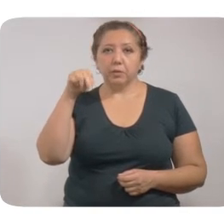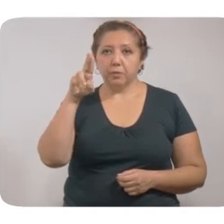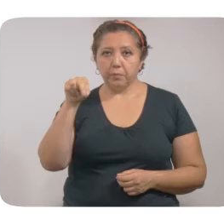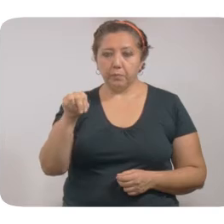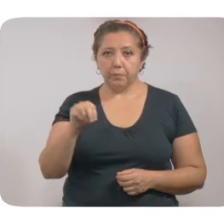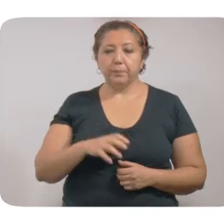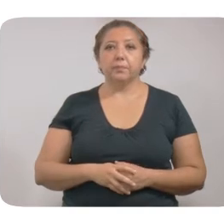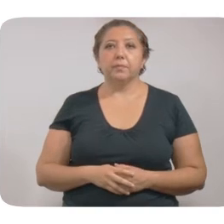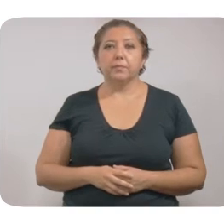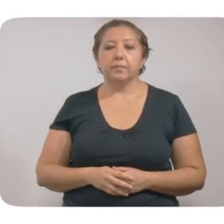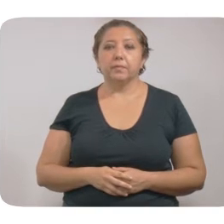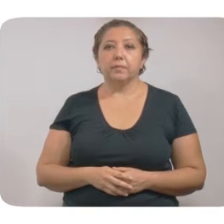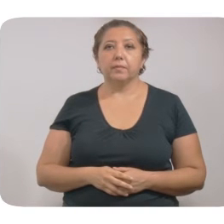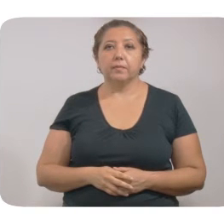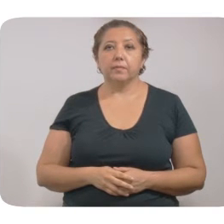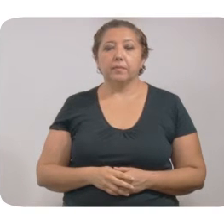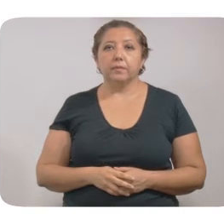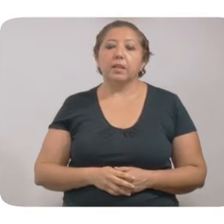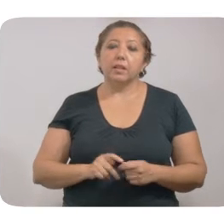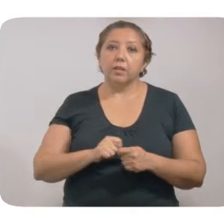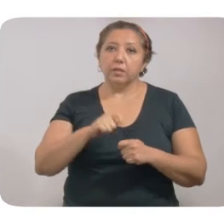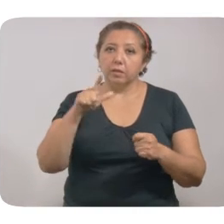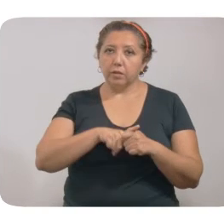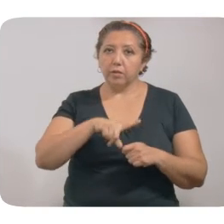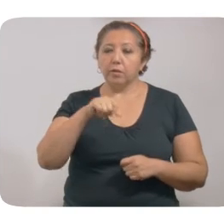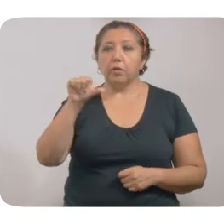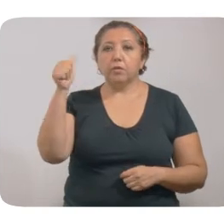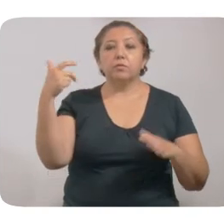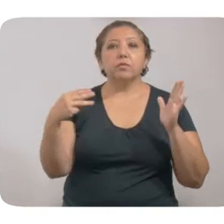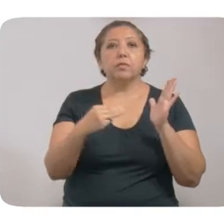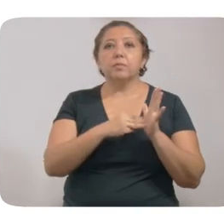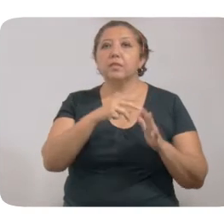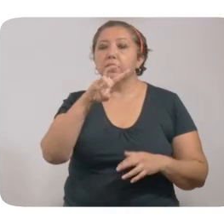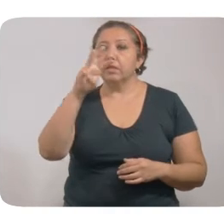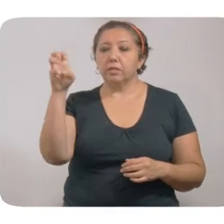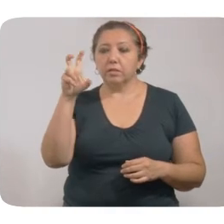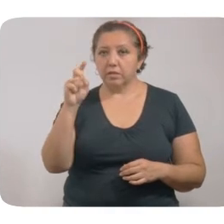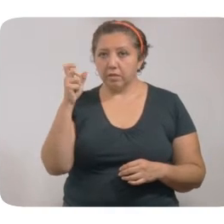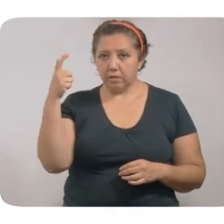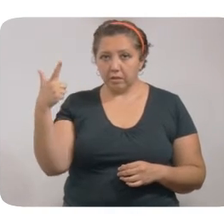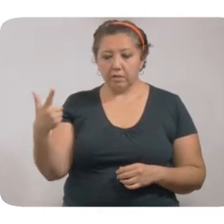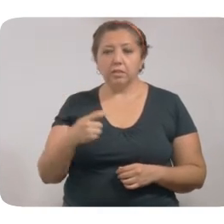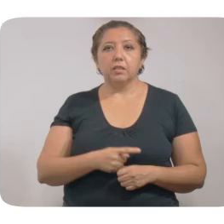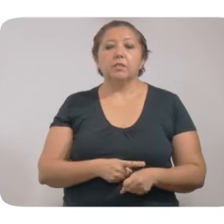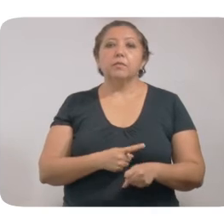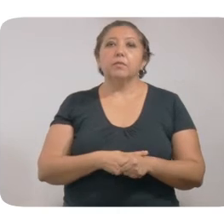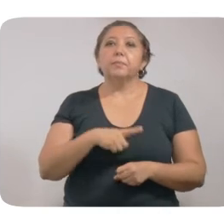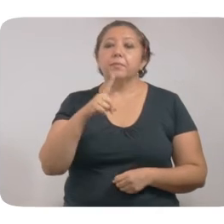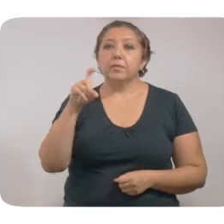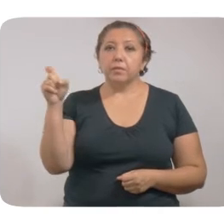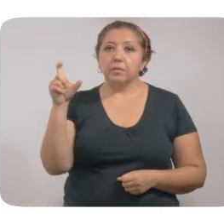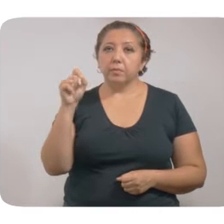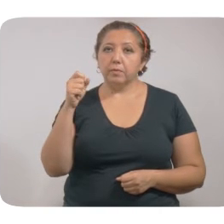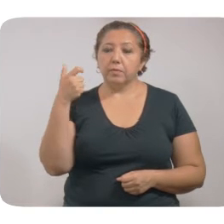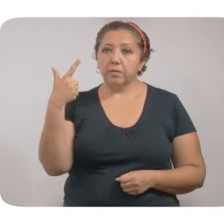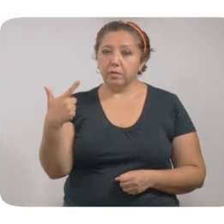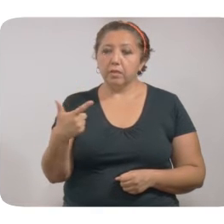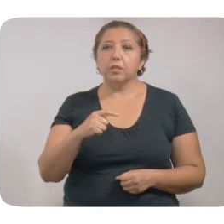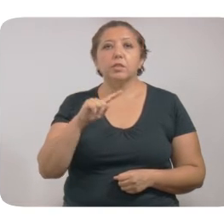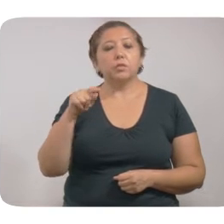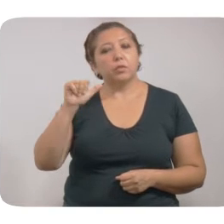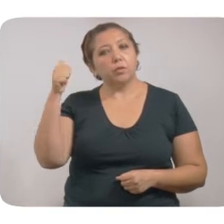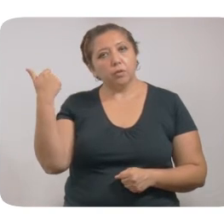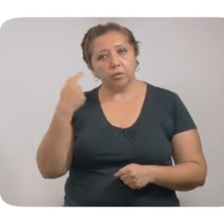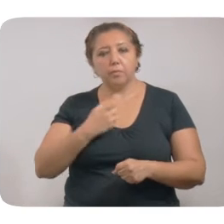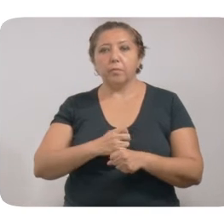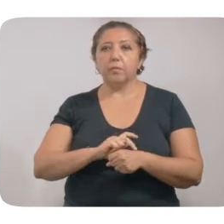y Tzucacap. En total ya son 11,337 casos positivos, 127 de los cuales son